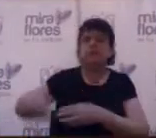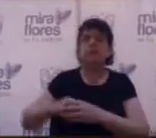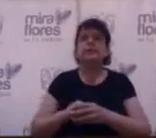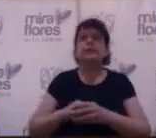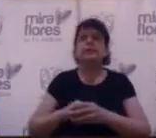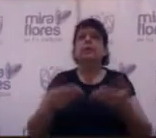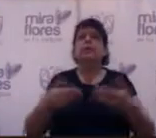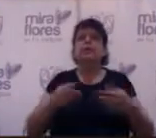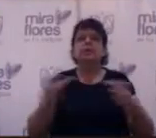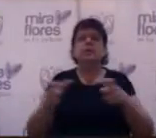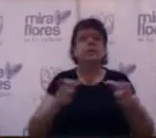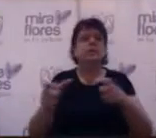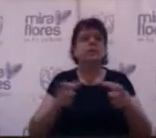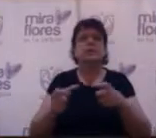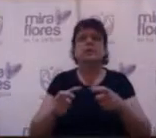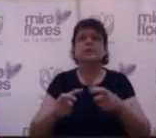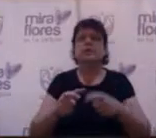Finanzas